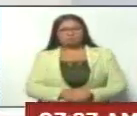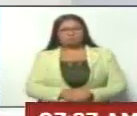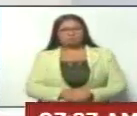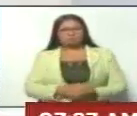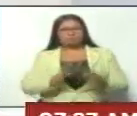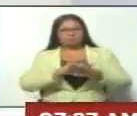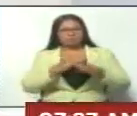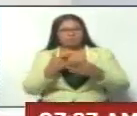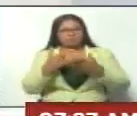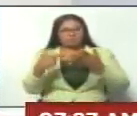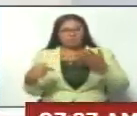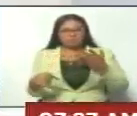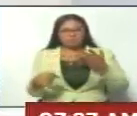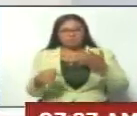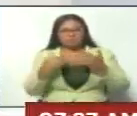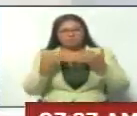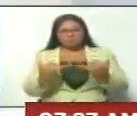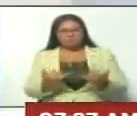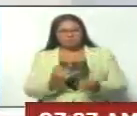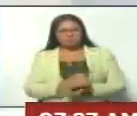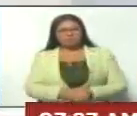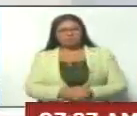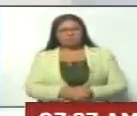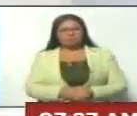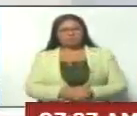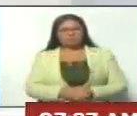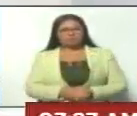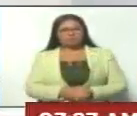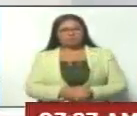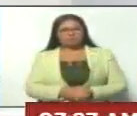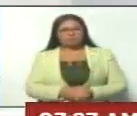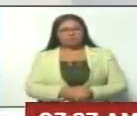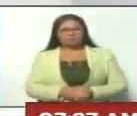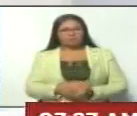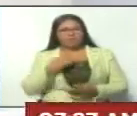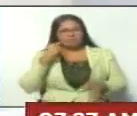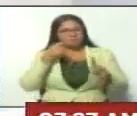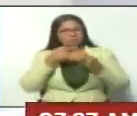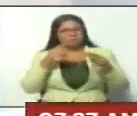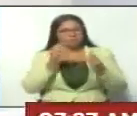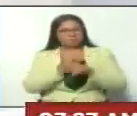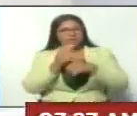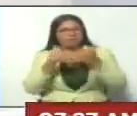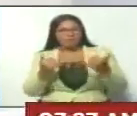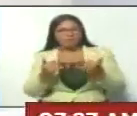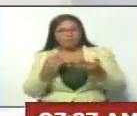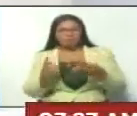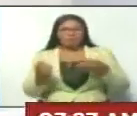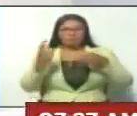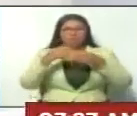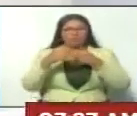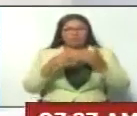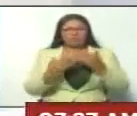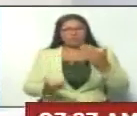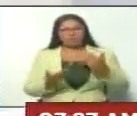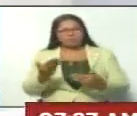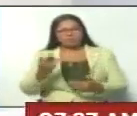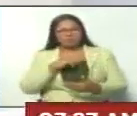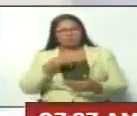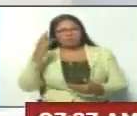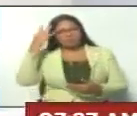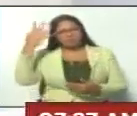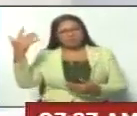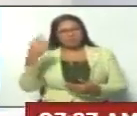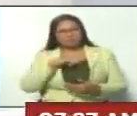porque, bueno, tiene muchos elementos que así lo categorizan y forma parte importante entonces del